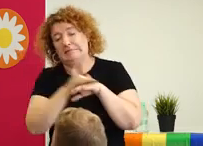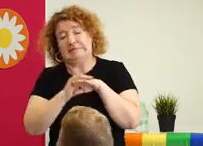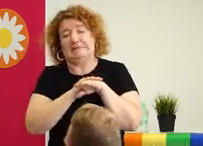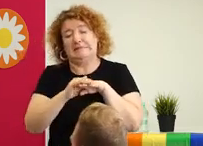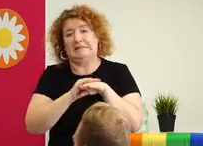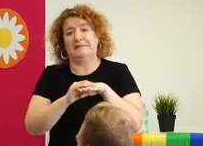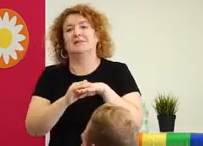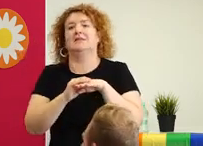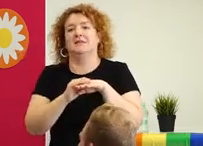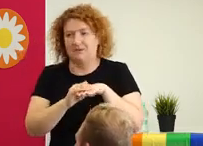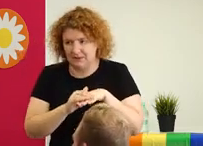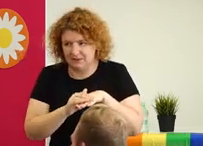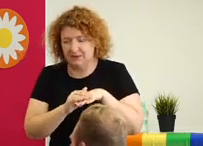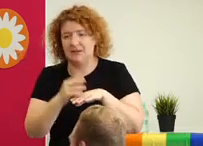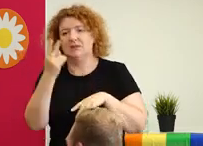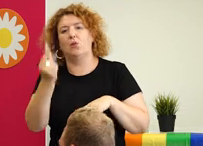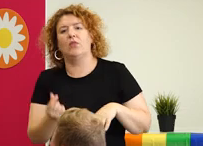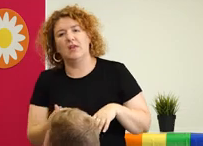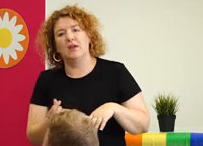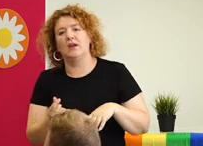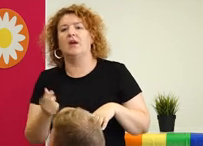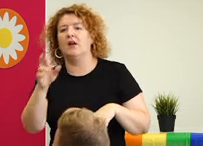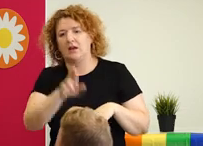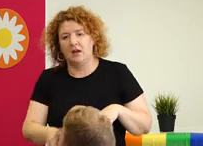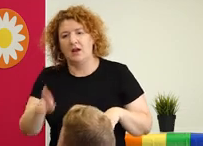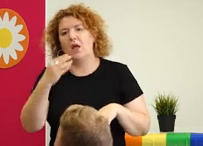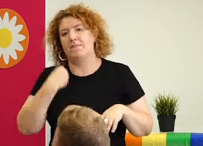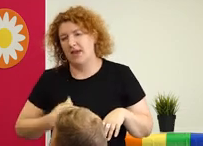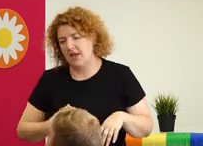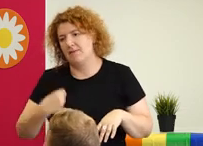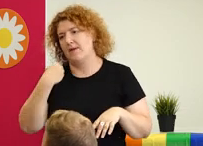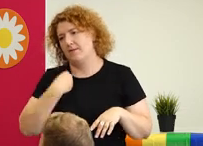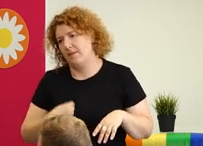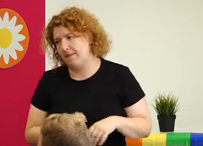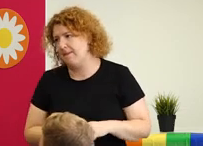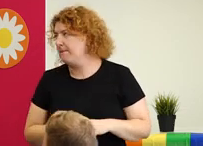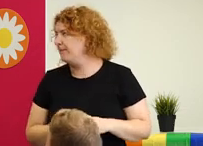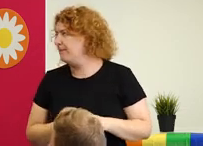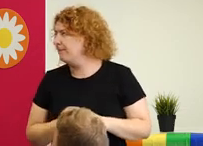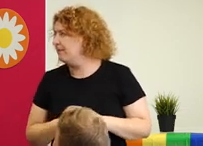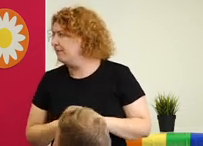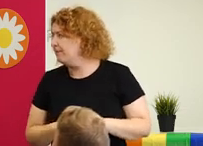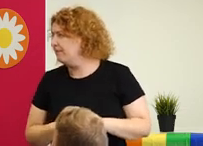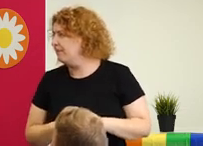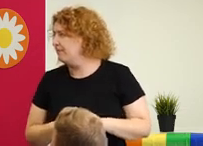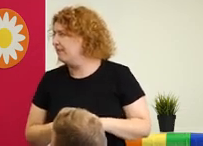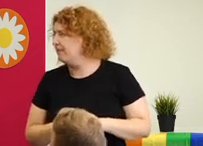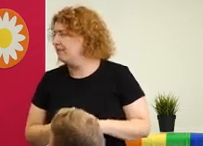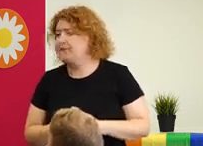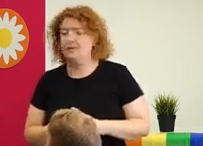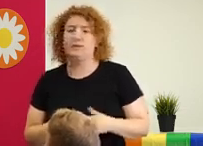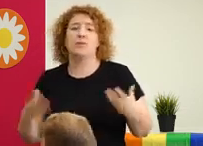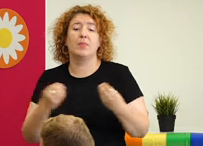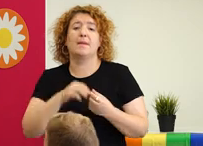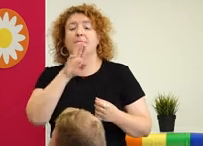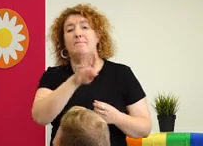incluido a la ley de empleo público para que hubiera una reserva de cupo laboral para las personas trans. Mire, no nos